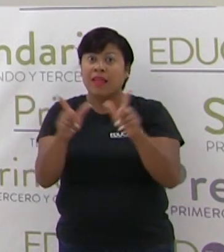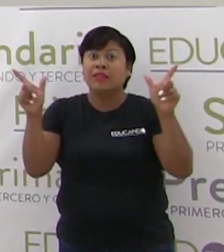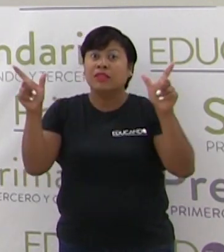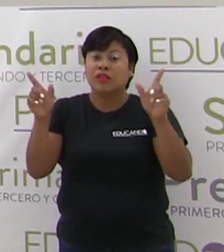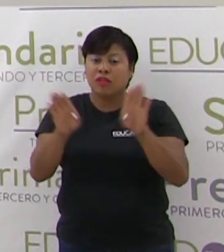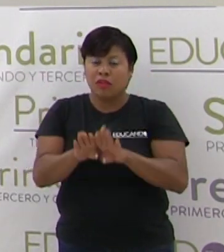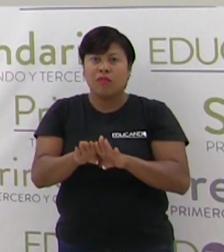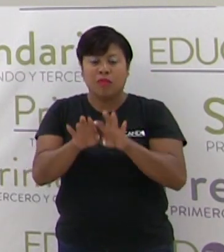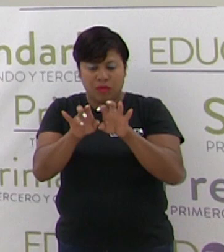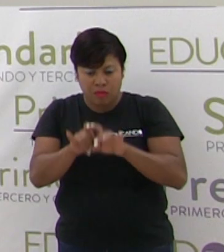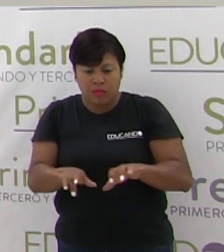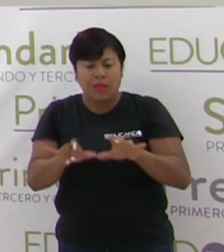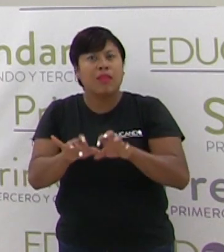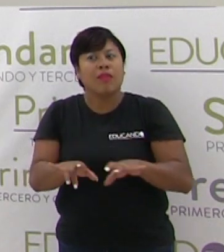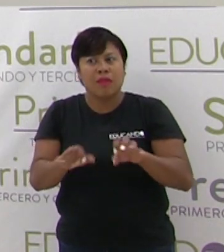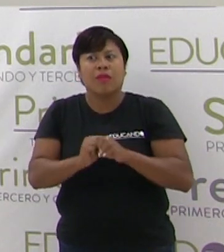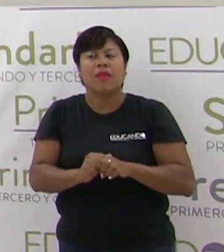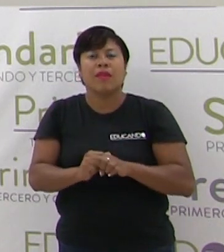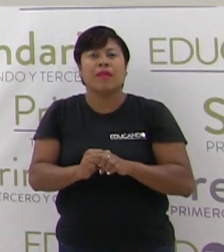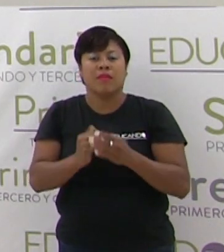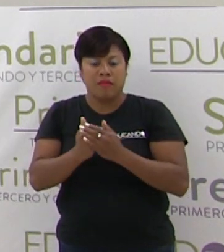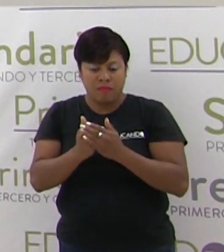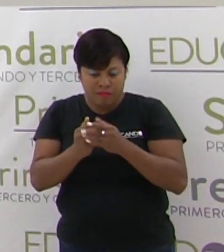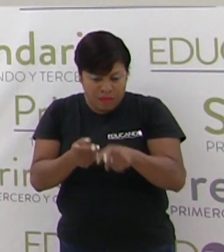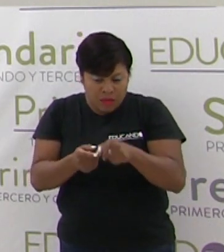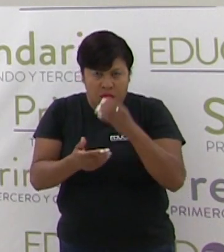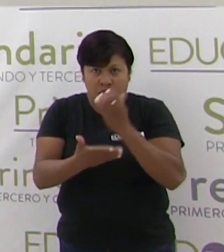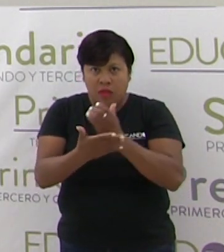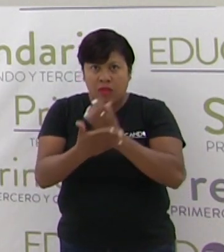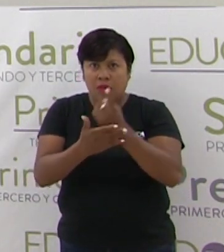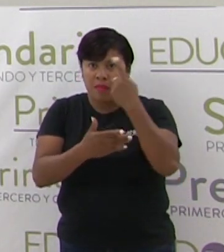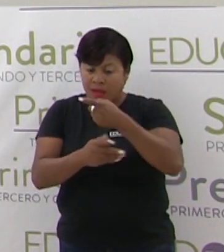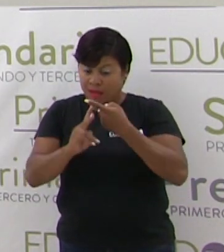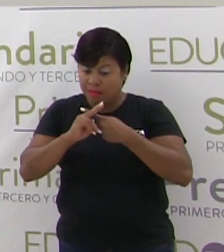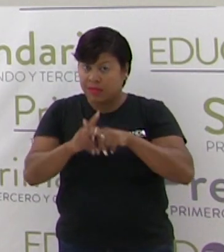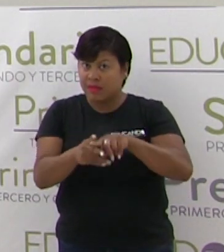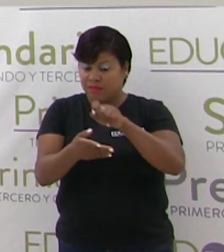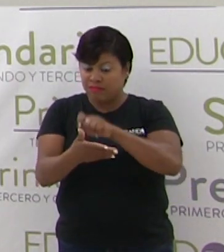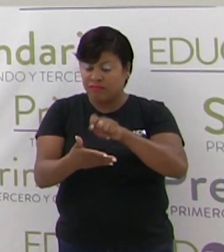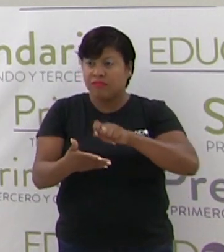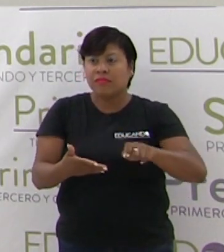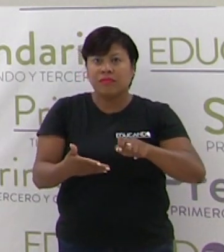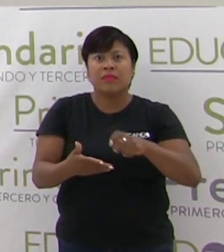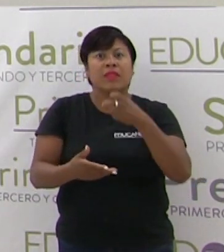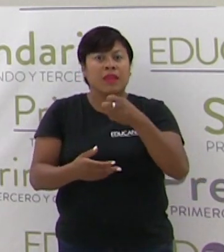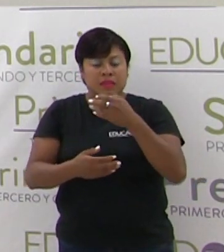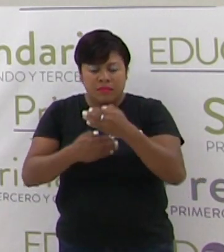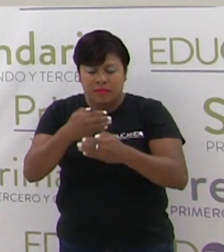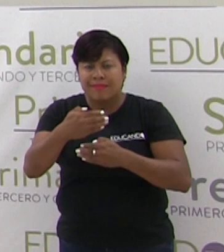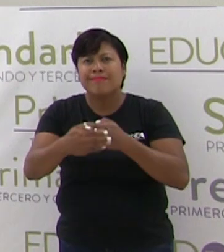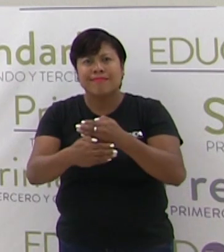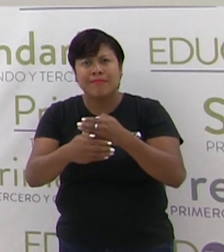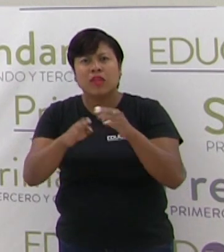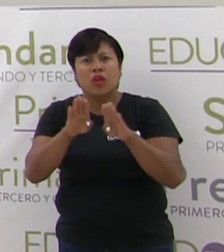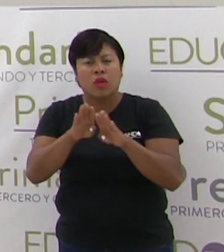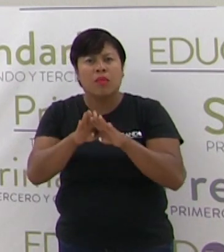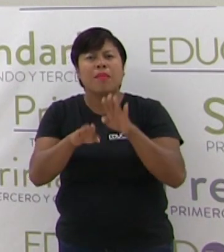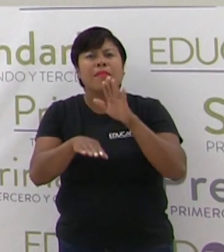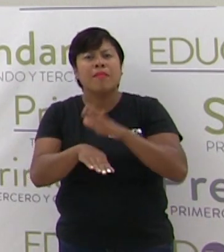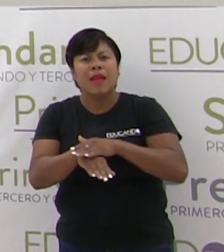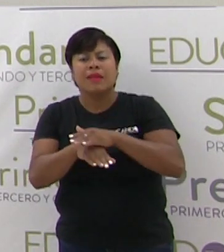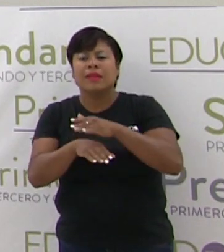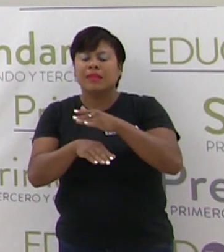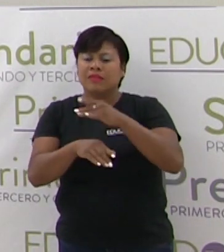listos enfrente de la computadora o enfrente del cuaderno para realizar su crónica, pues el proceso sea un poco